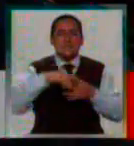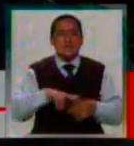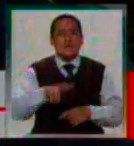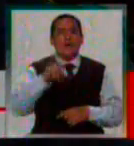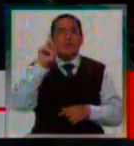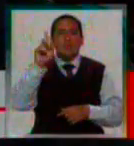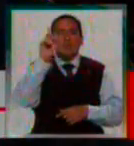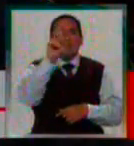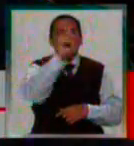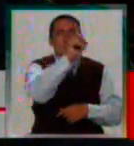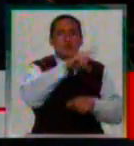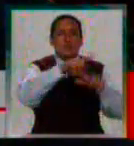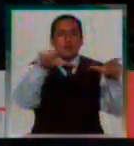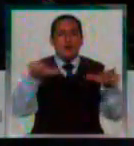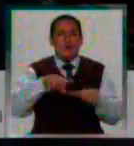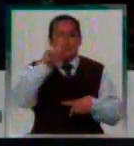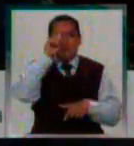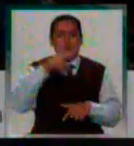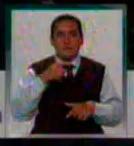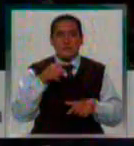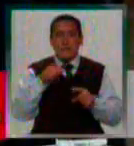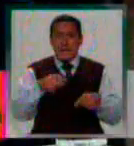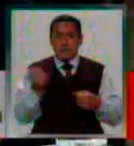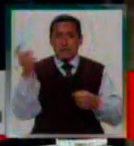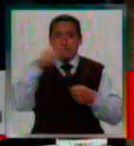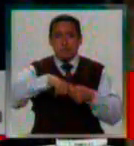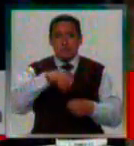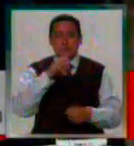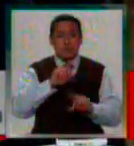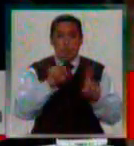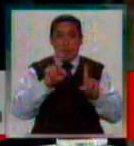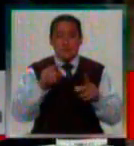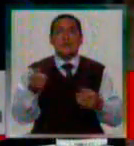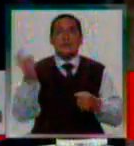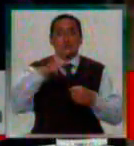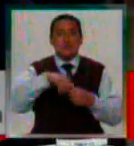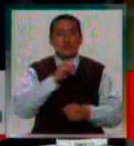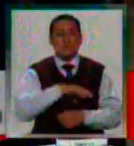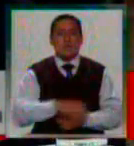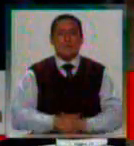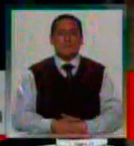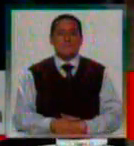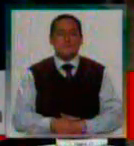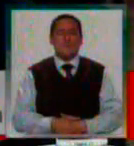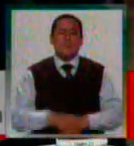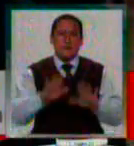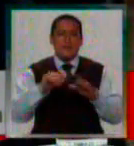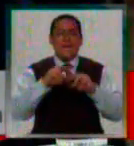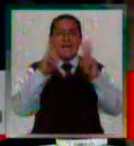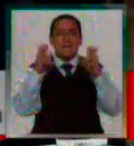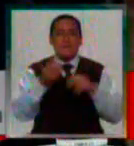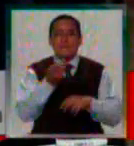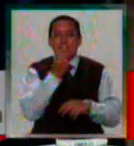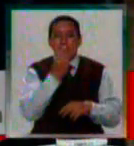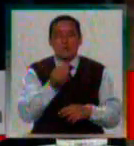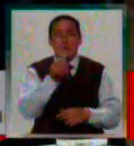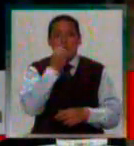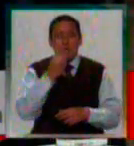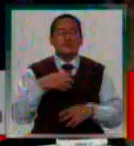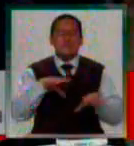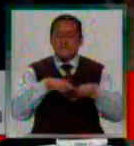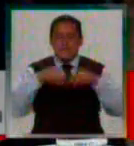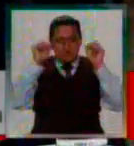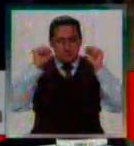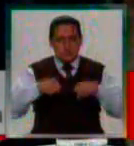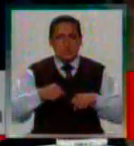Así es sin eso no hay inclusión social así es eh el tema de desayuno y almuerzo en los Colegios se hace De